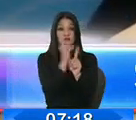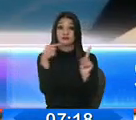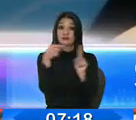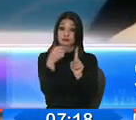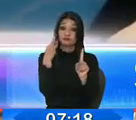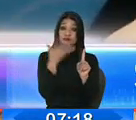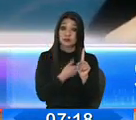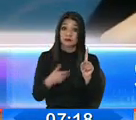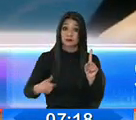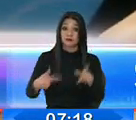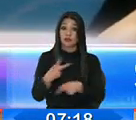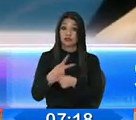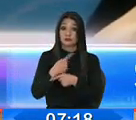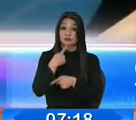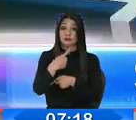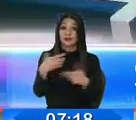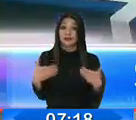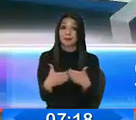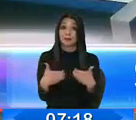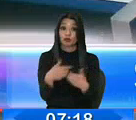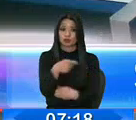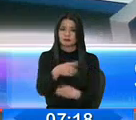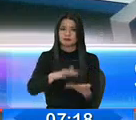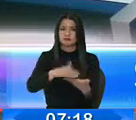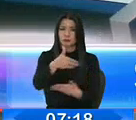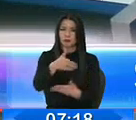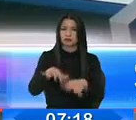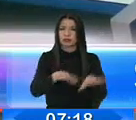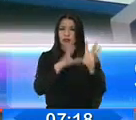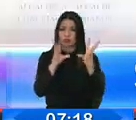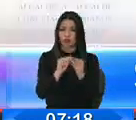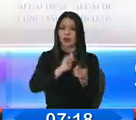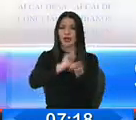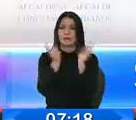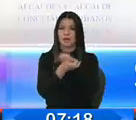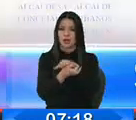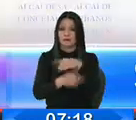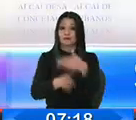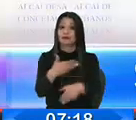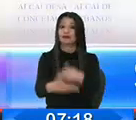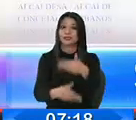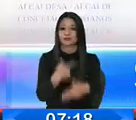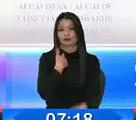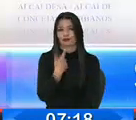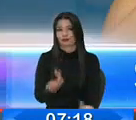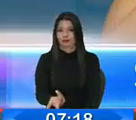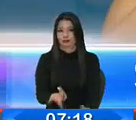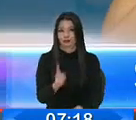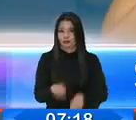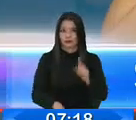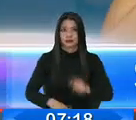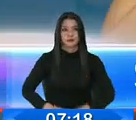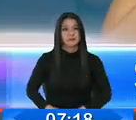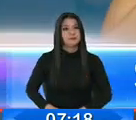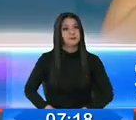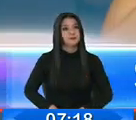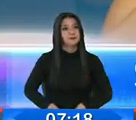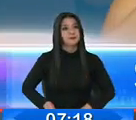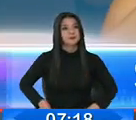CNE es que los equipos deben ser renovados. Caso contrario, el proceso electoral estaría en riesgo. El